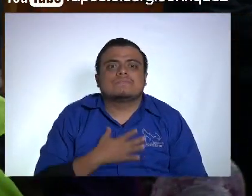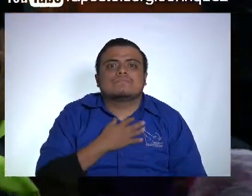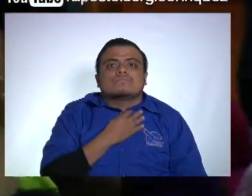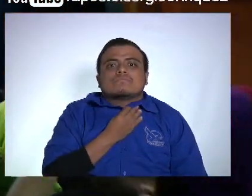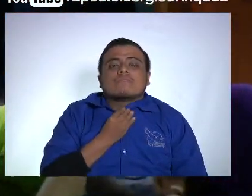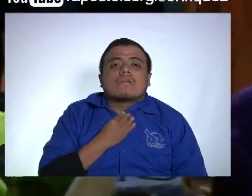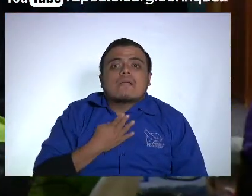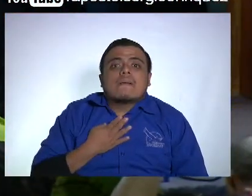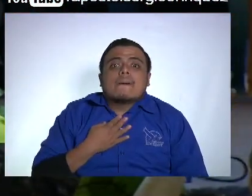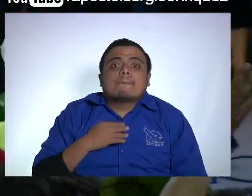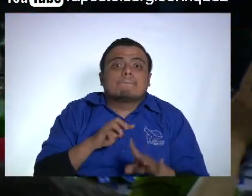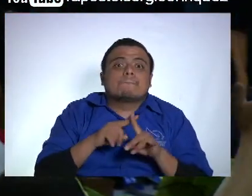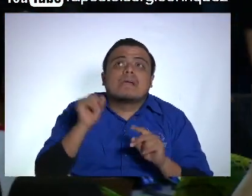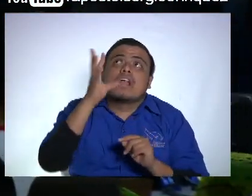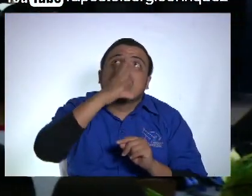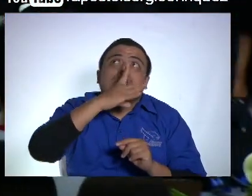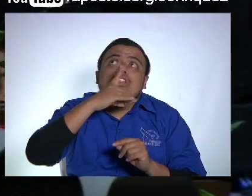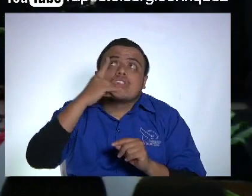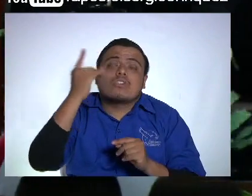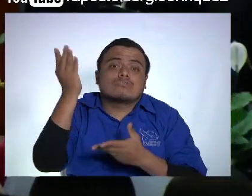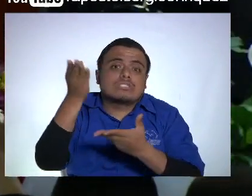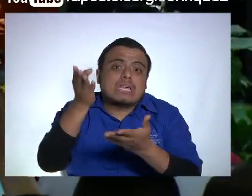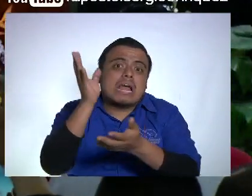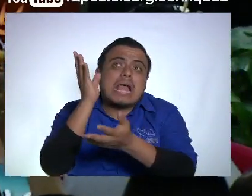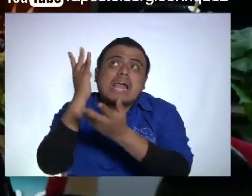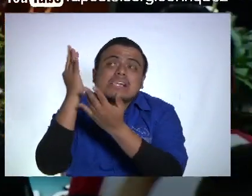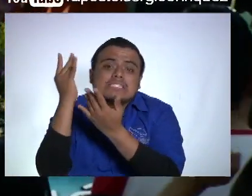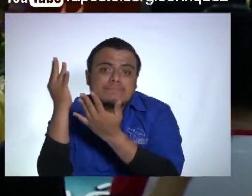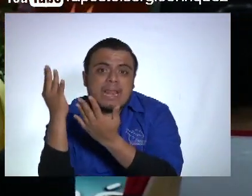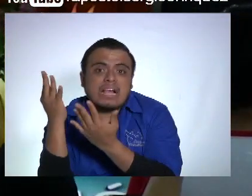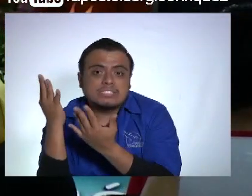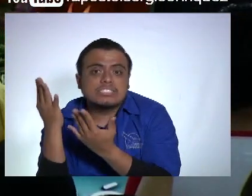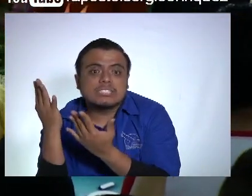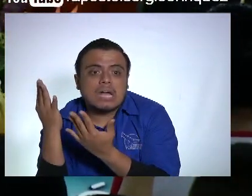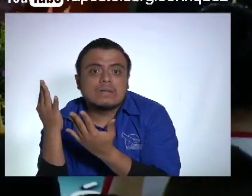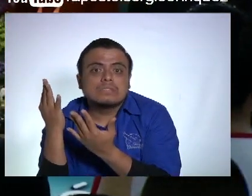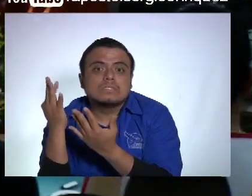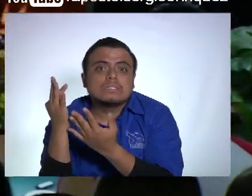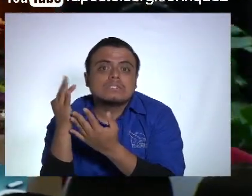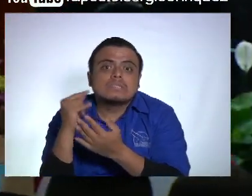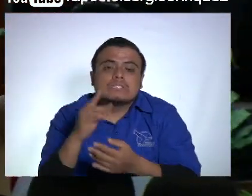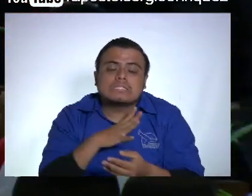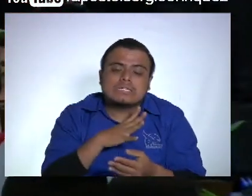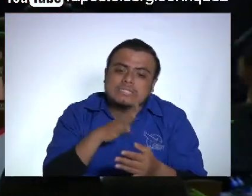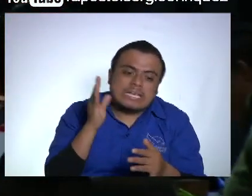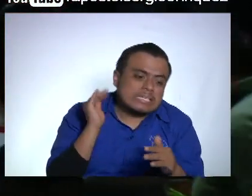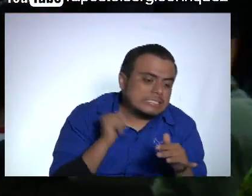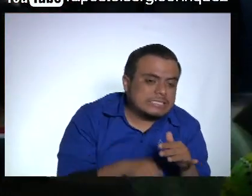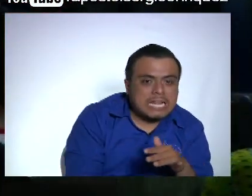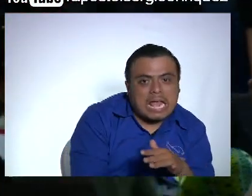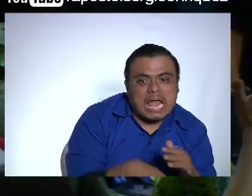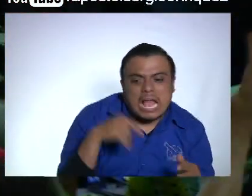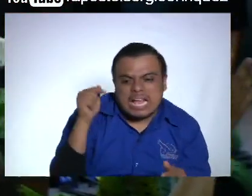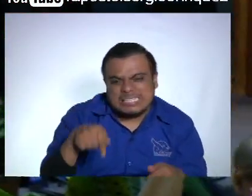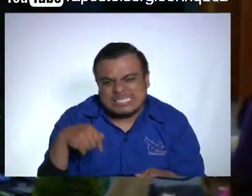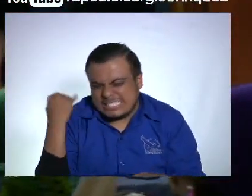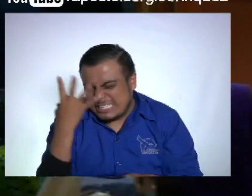pero Dios es tu esperanza esta noche. Jesús es tu esperanza. Pero tienes que entrar a esta hermosa casa.